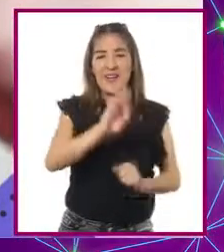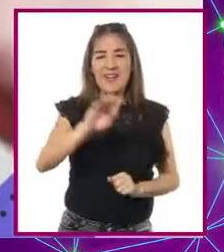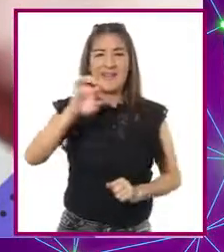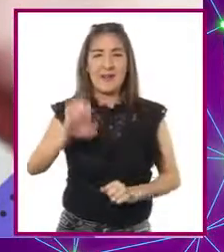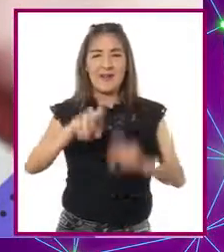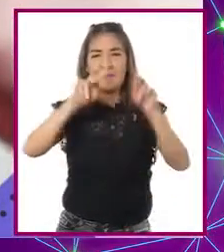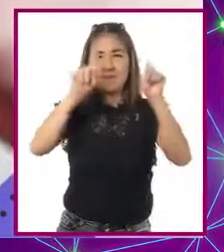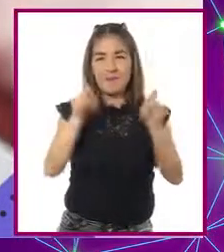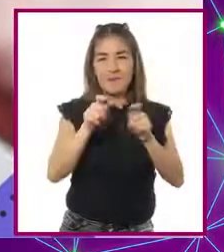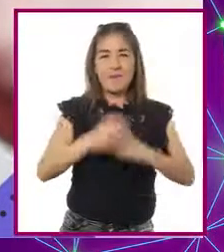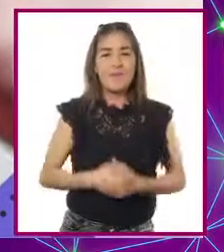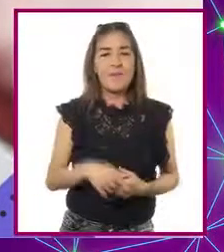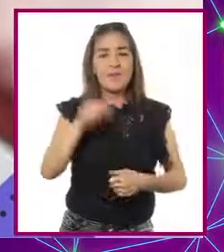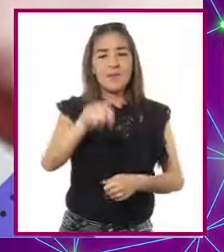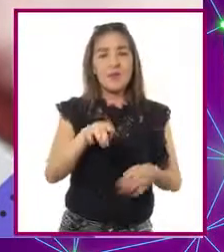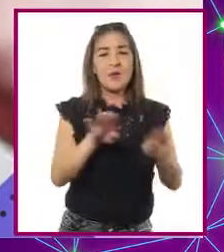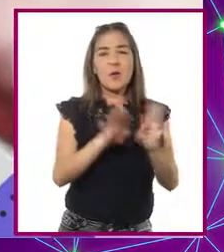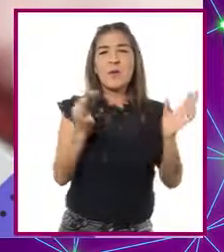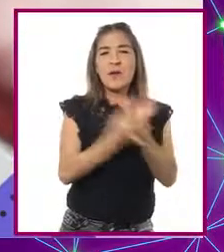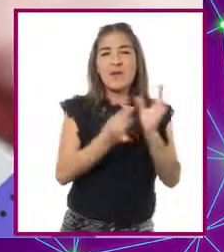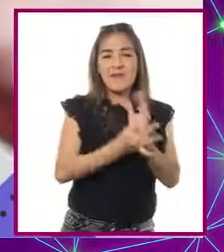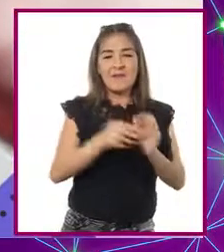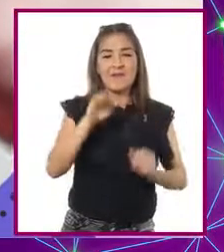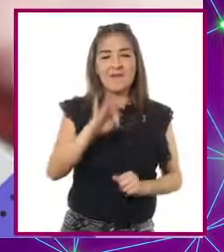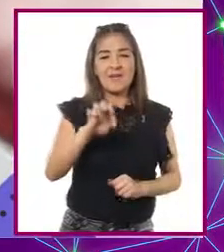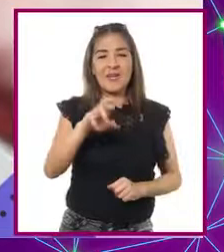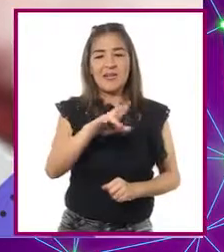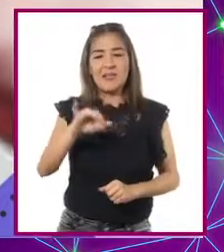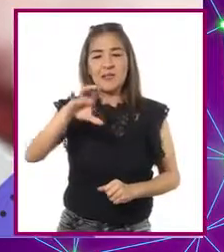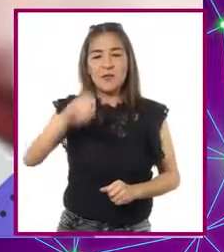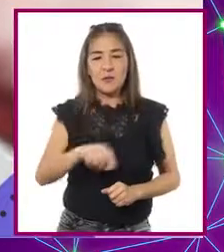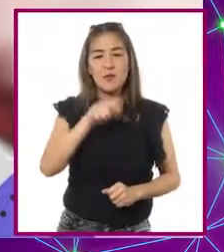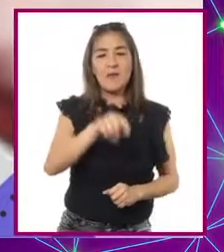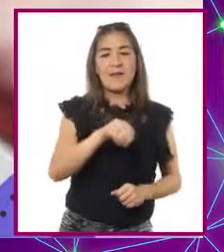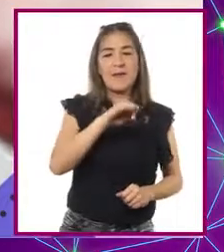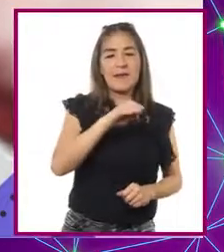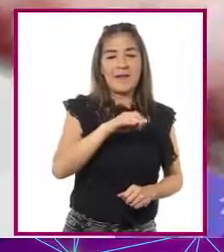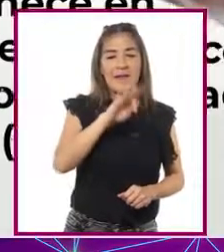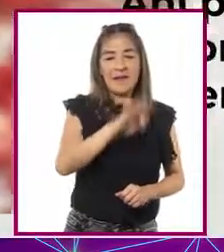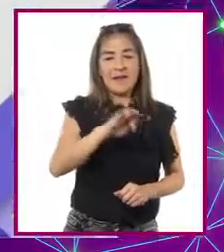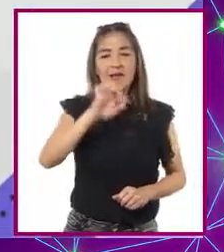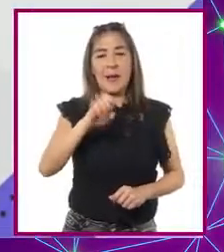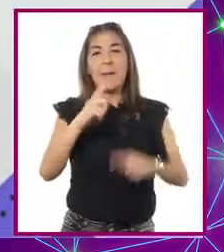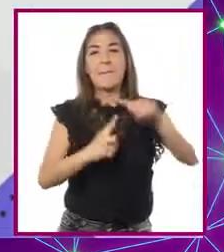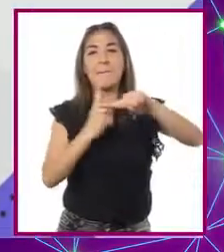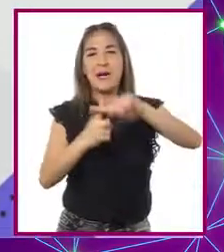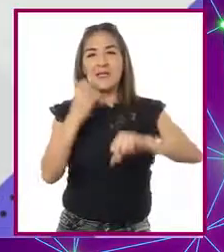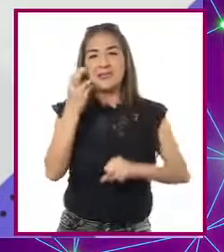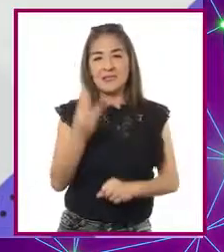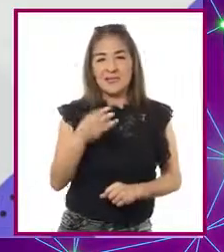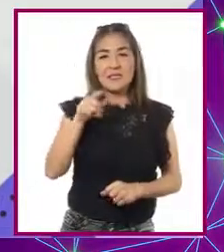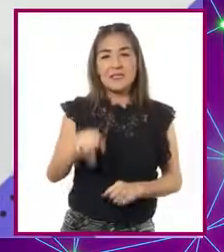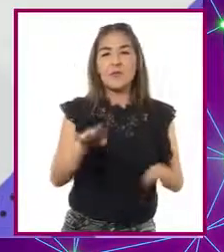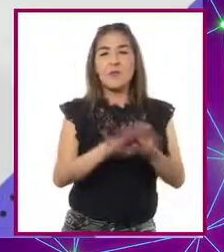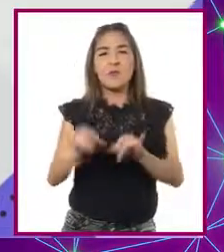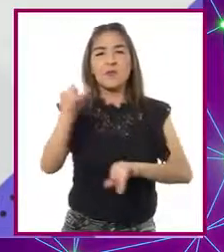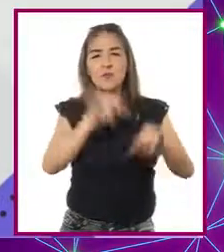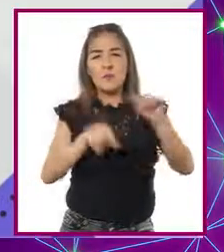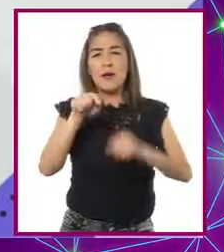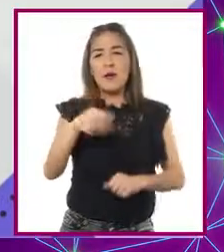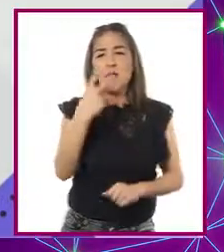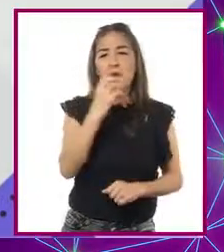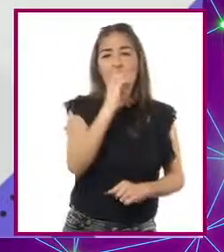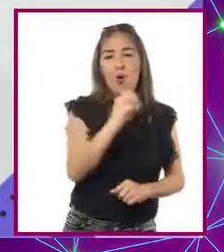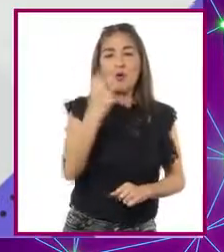permanece en forma de ion férrico en su forma oxidada, Fe+3. cuando encuentra el superóxido O2, una